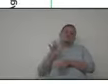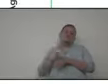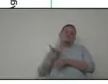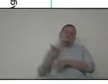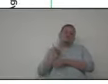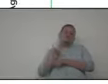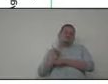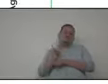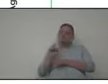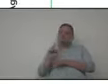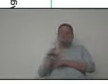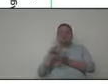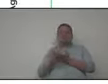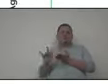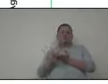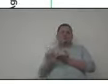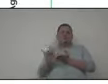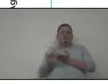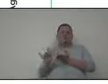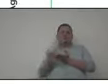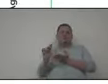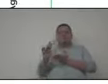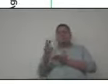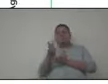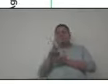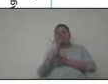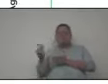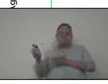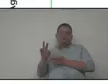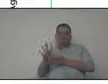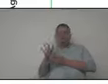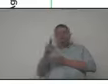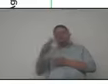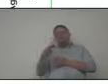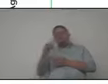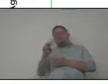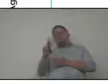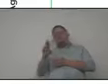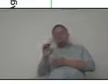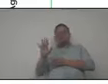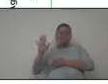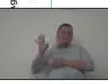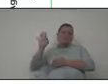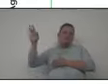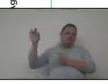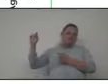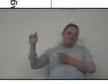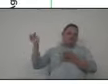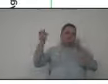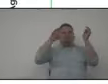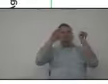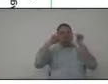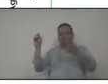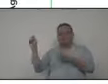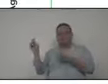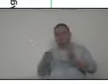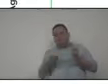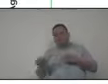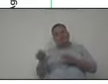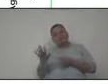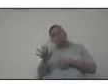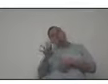manejan urgencias de segundo nivel, como es Hospital Regional de la Orinoquía y Clínica